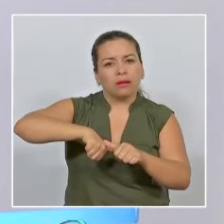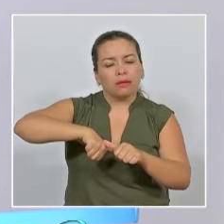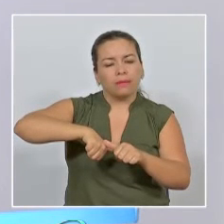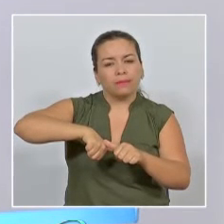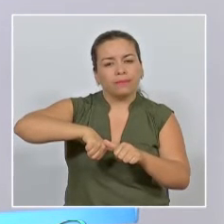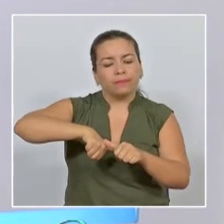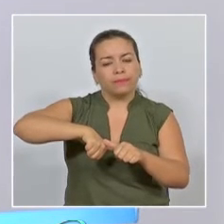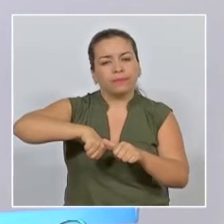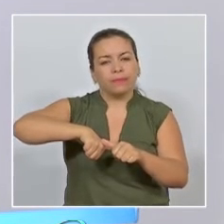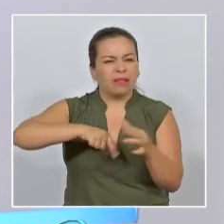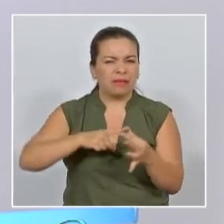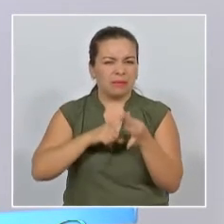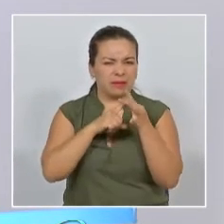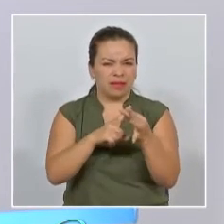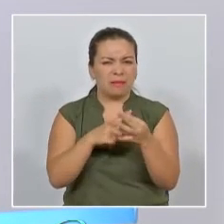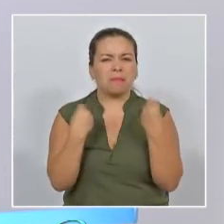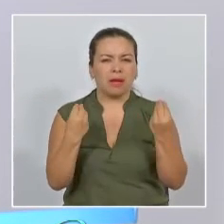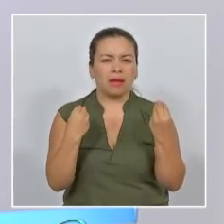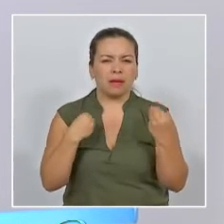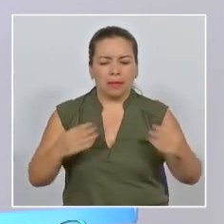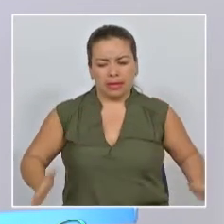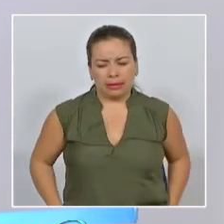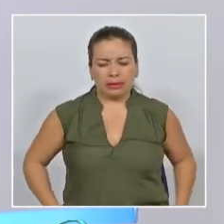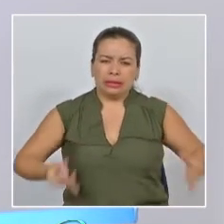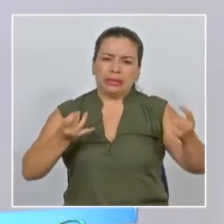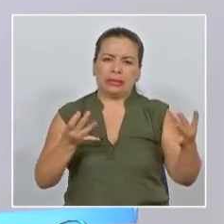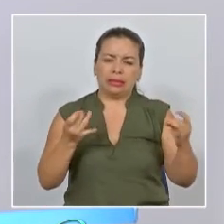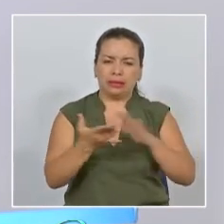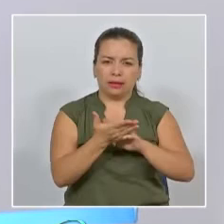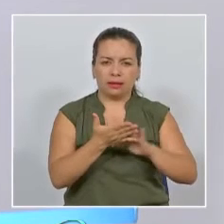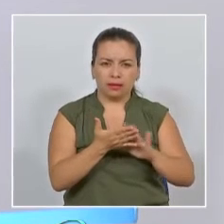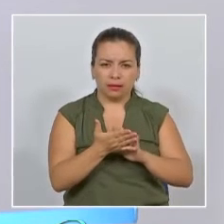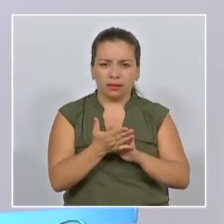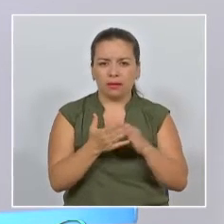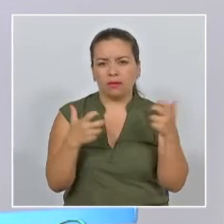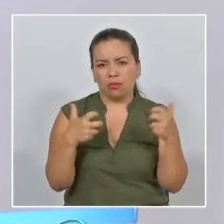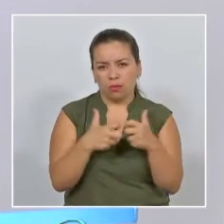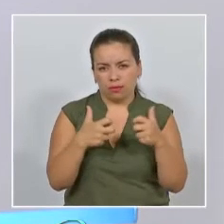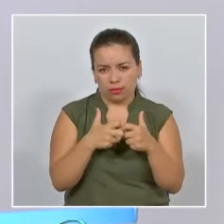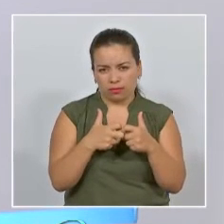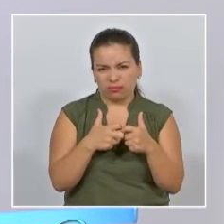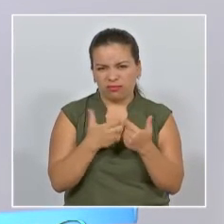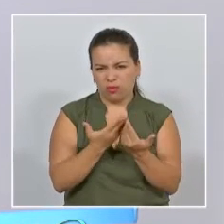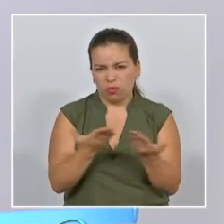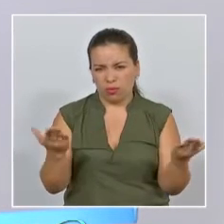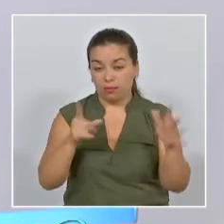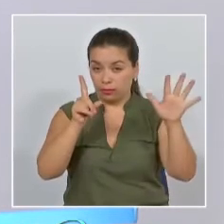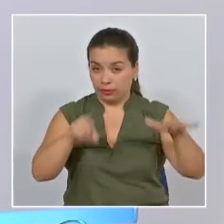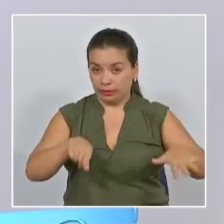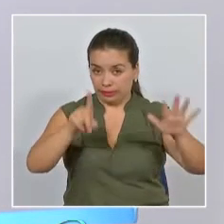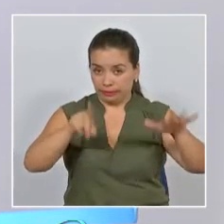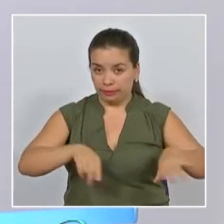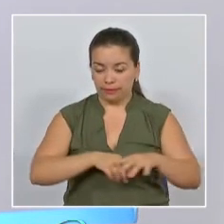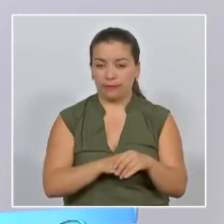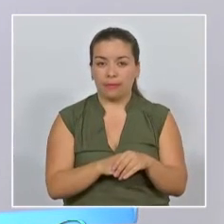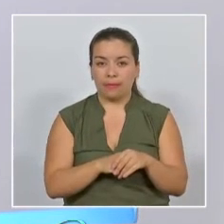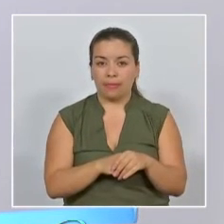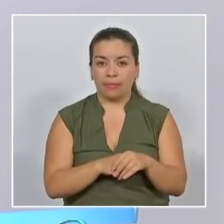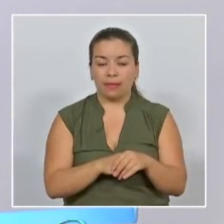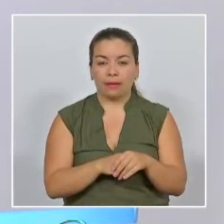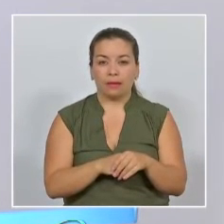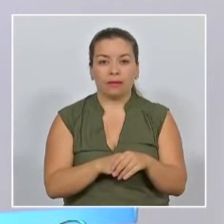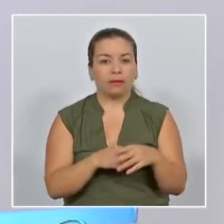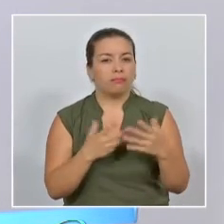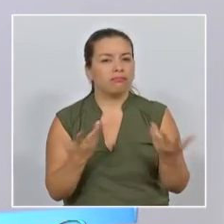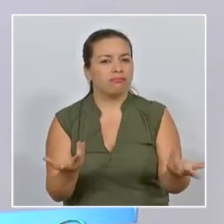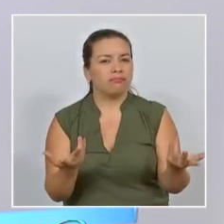Kilestone para mejorar el dolor, contracción postop por 6 meses. En